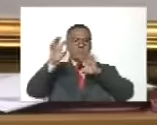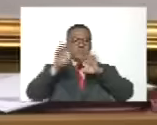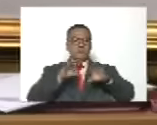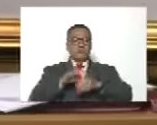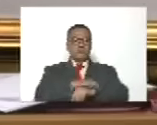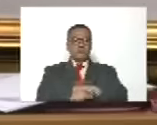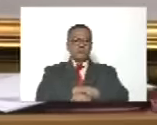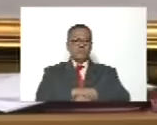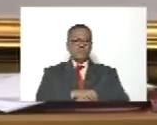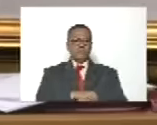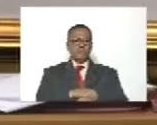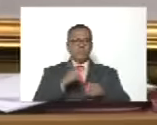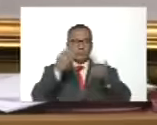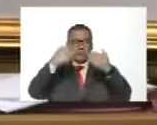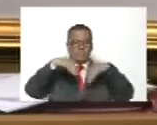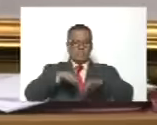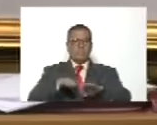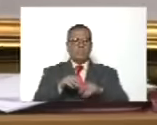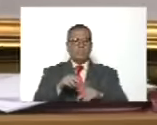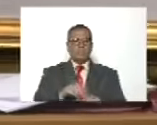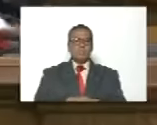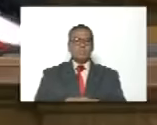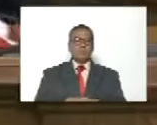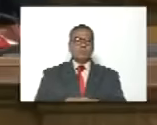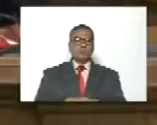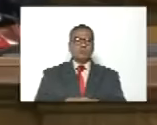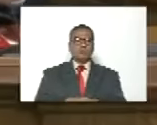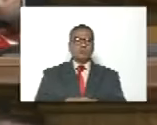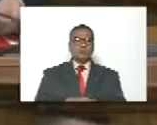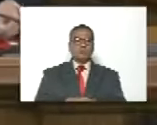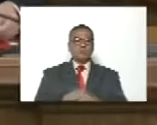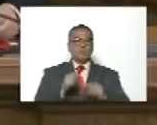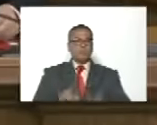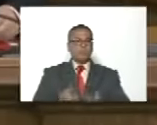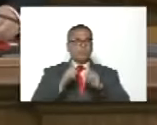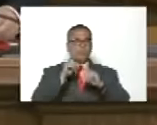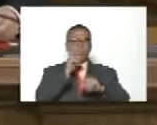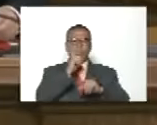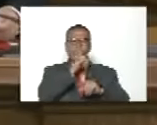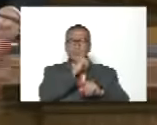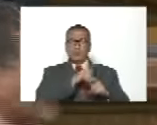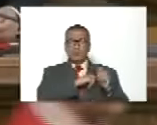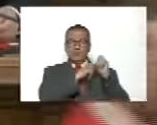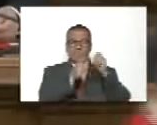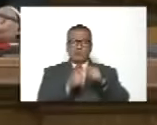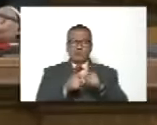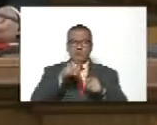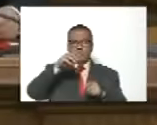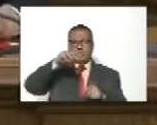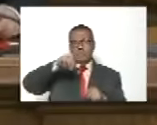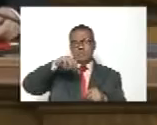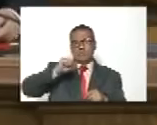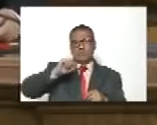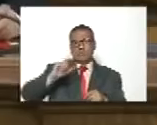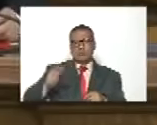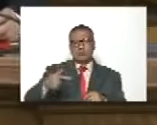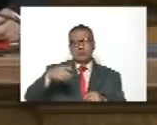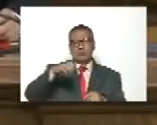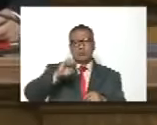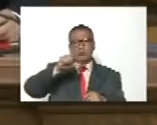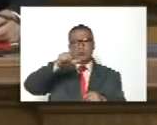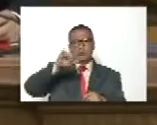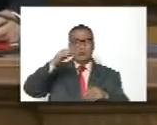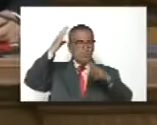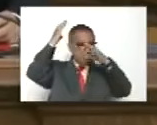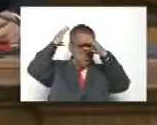Exteriores. Siguiente punto del orden del día, ciudadana secretaria. Autorizar el nombramiento de la ciudadana Magaly Josefina Enríquez